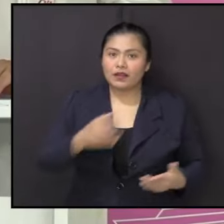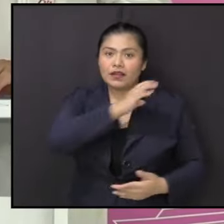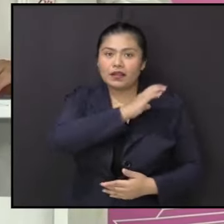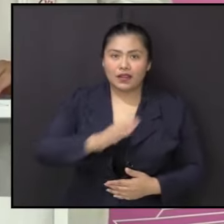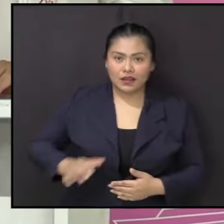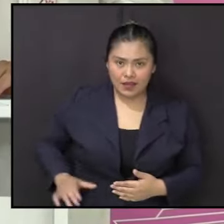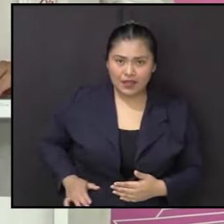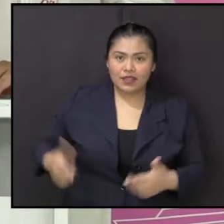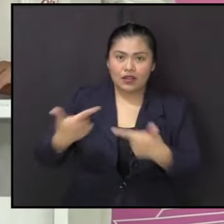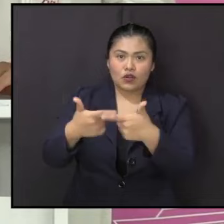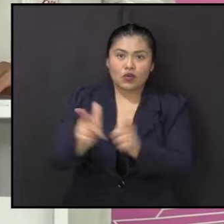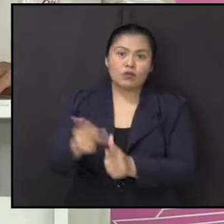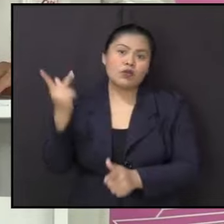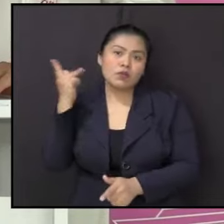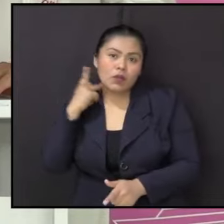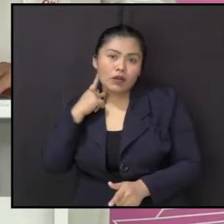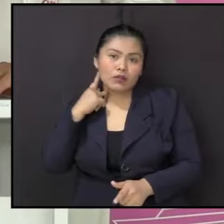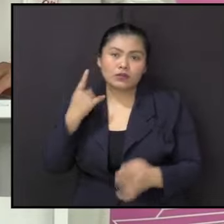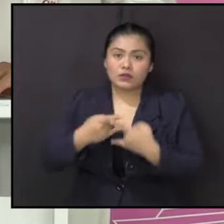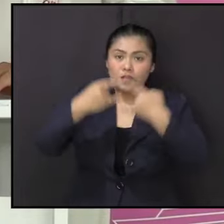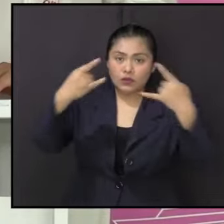coalición Sigamos Haciendo Historia,